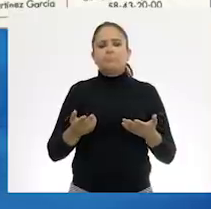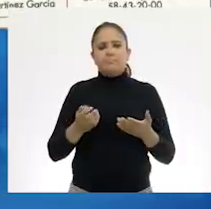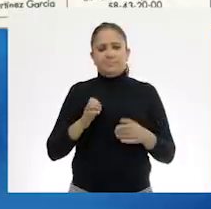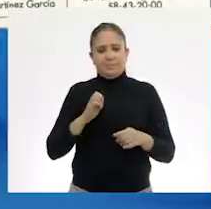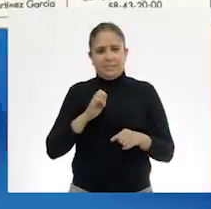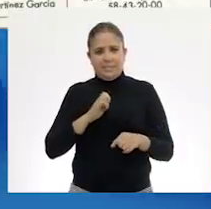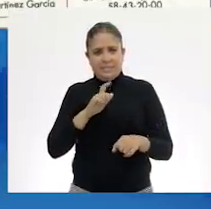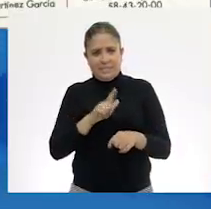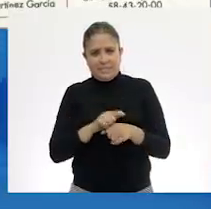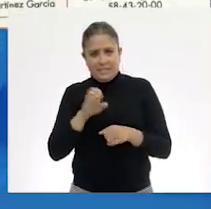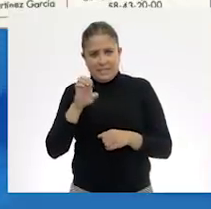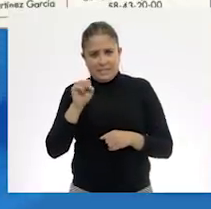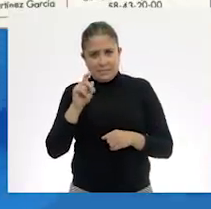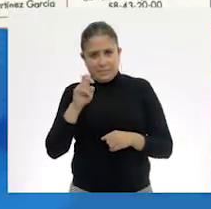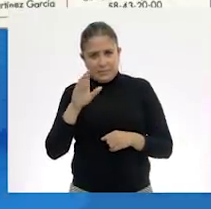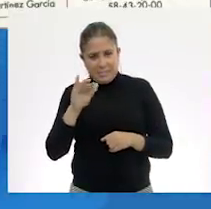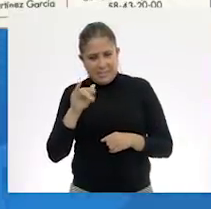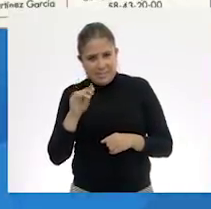Especialidad. Ajá.